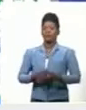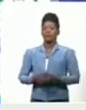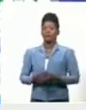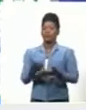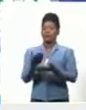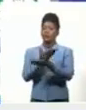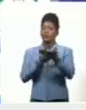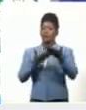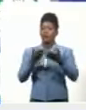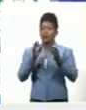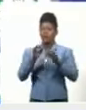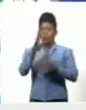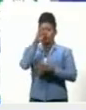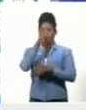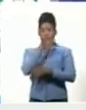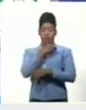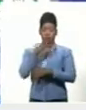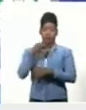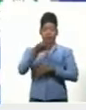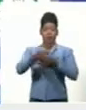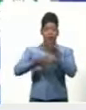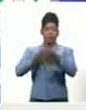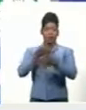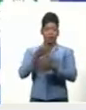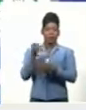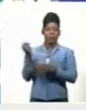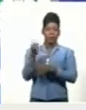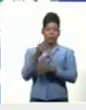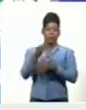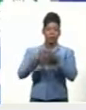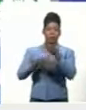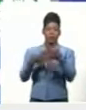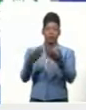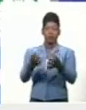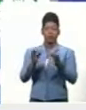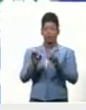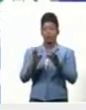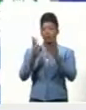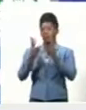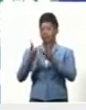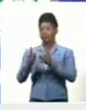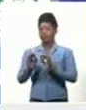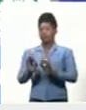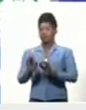por el doctor Durán, en primer lugar, bueno, el número de población en cada territorio, en cada provincia, no es de